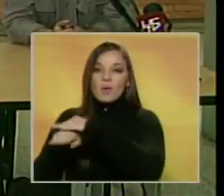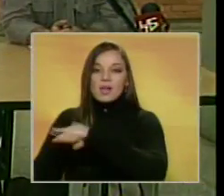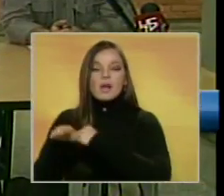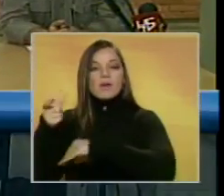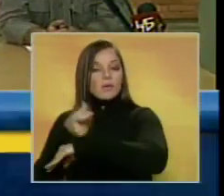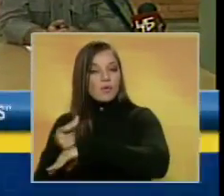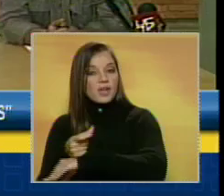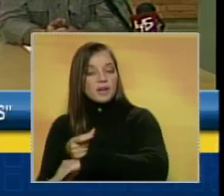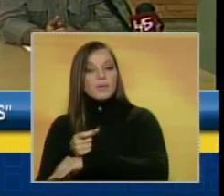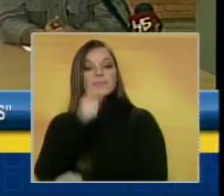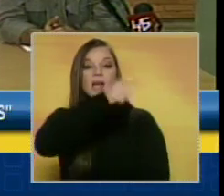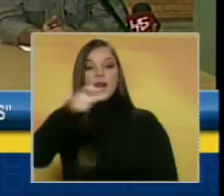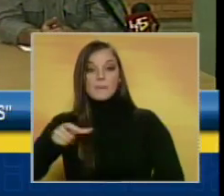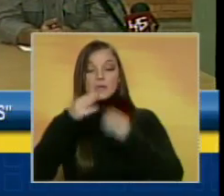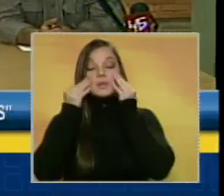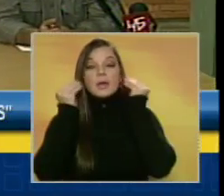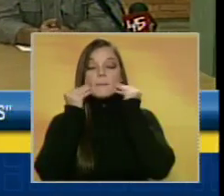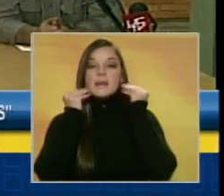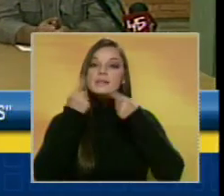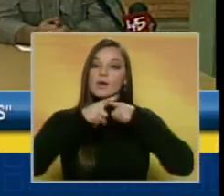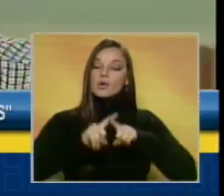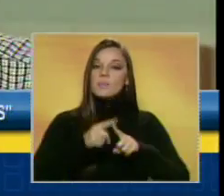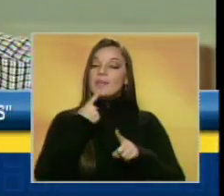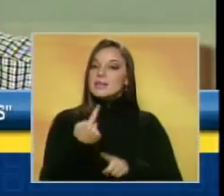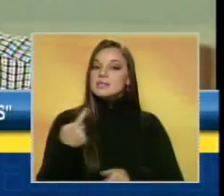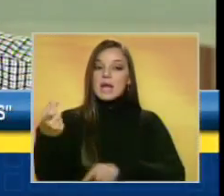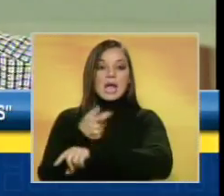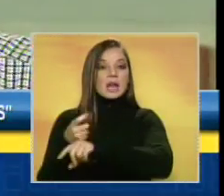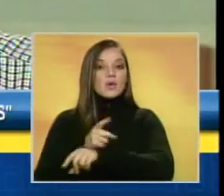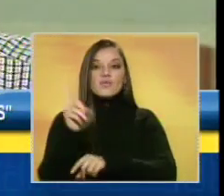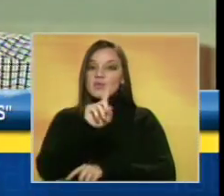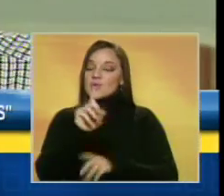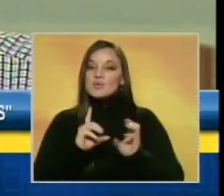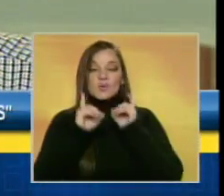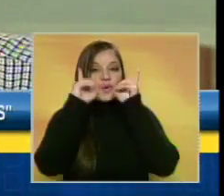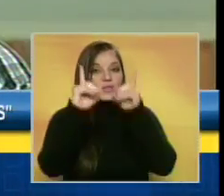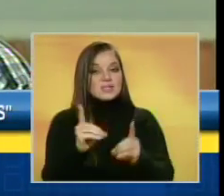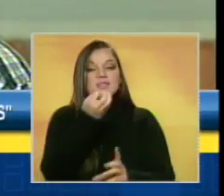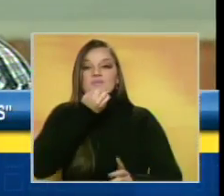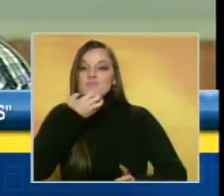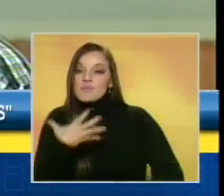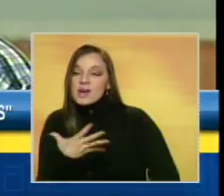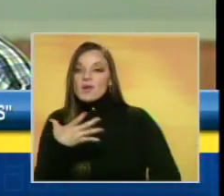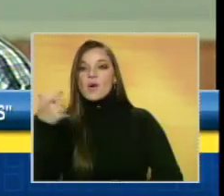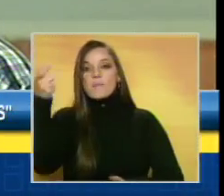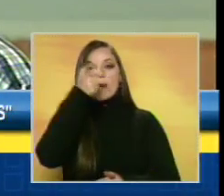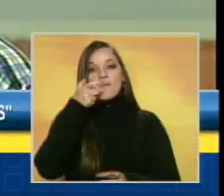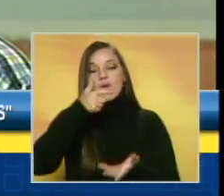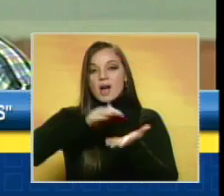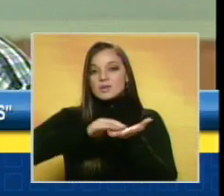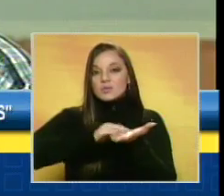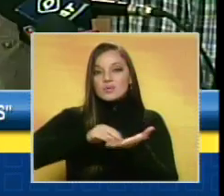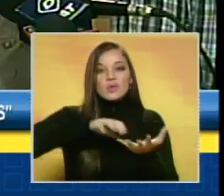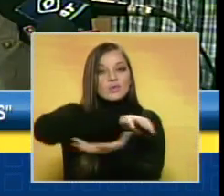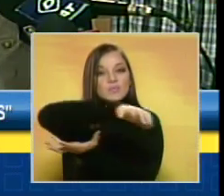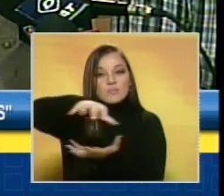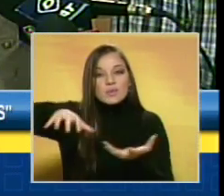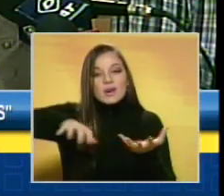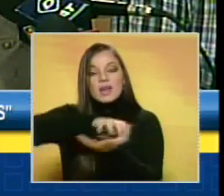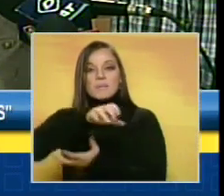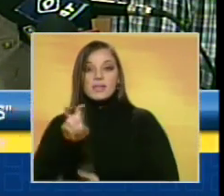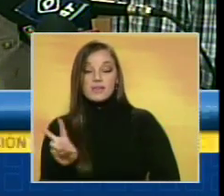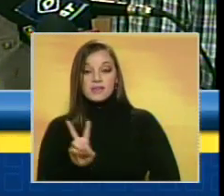Los economistas señalan que el gobierno nacional no está tomando medidas económicas eficaces que solucionen el problema que está viviendo el país.